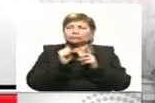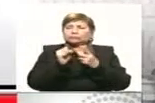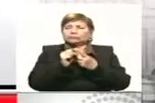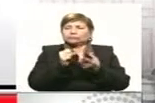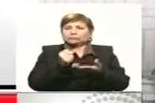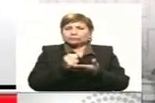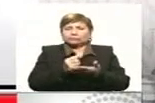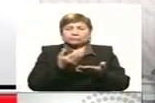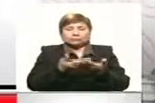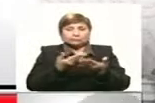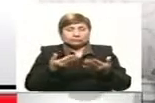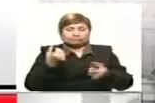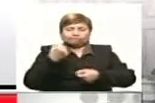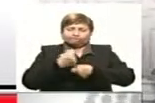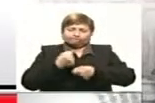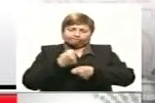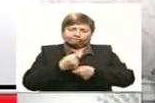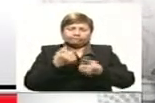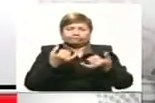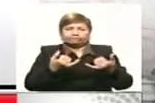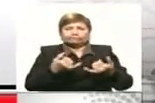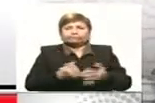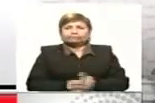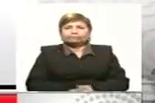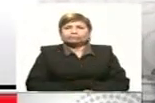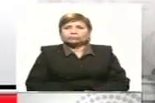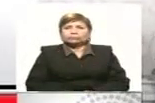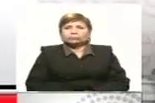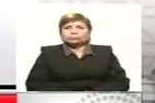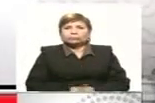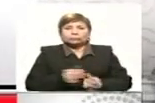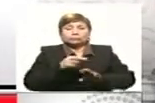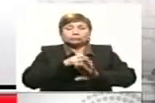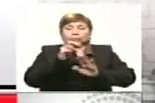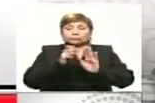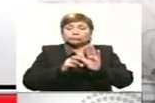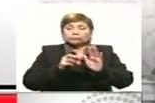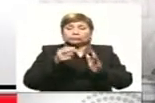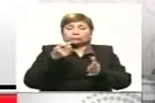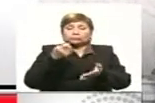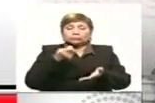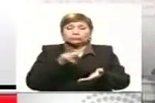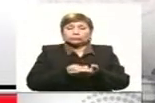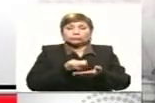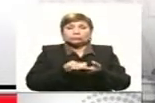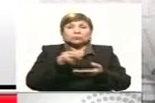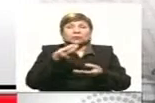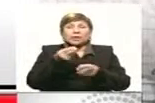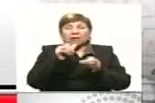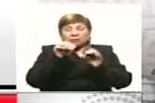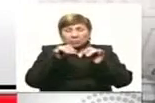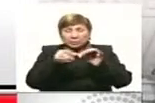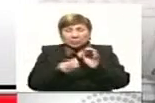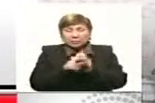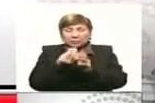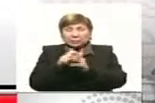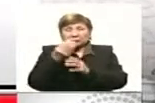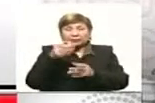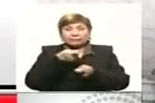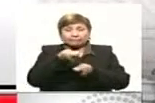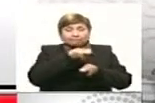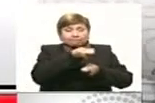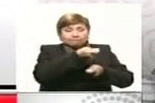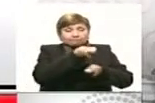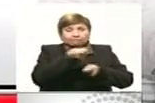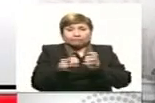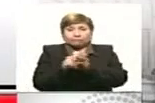Estamos trabajando ahorita, les puedo comentar, un programa de reembolso a los fertilizantes por el alto costo del fertilizante. Es algo